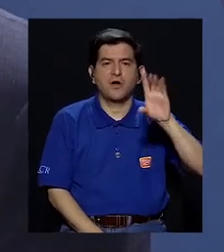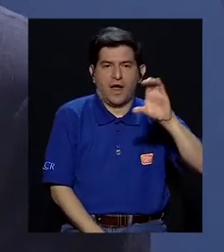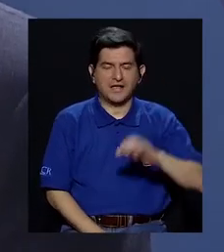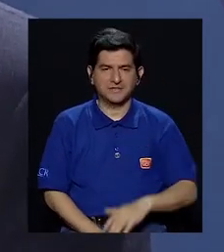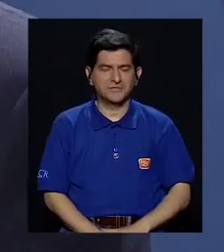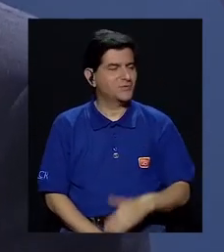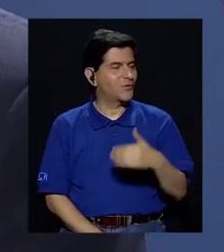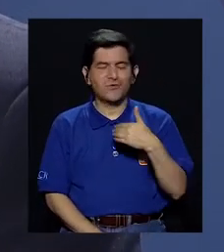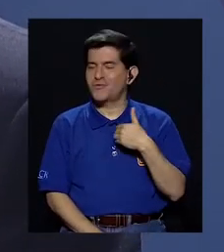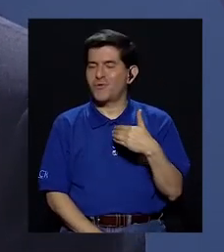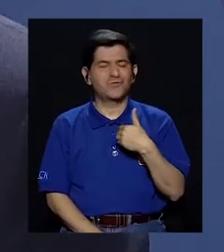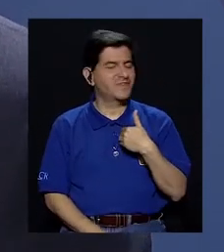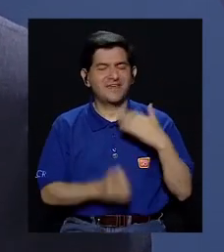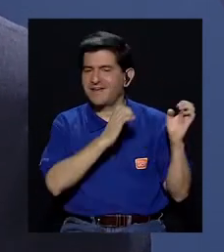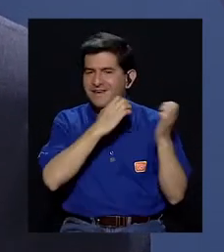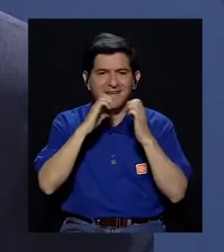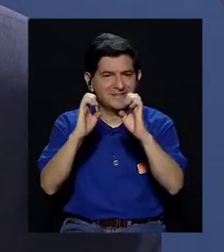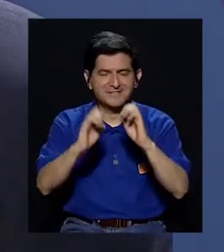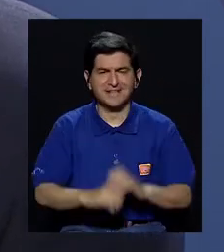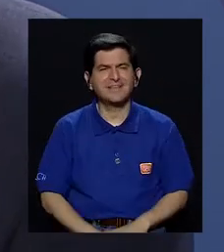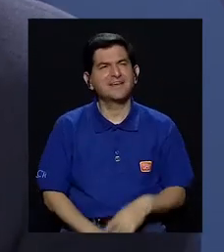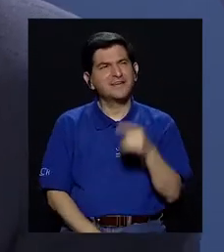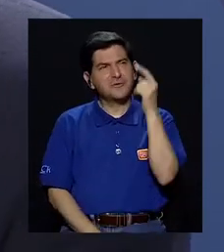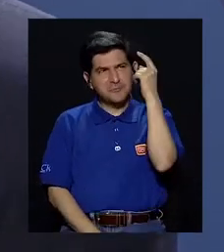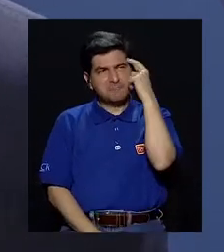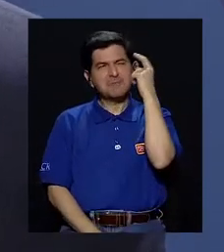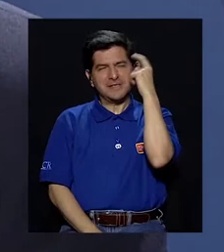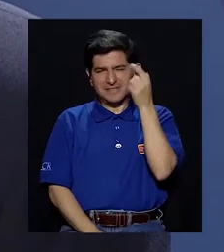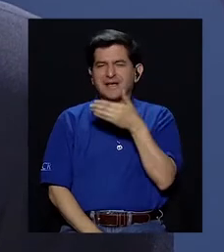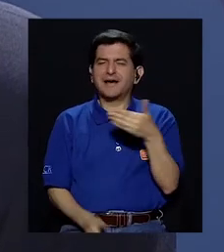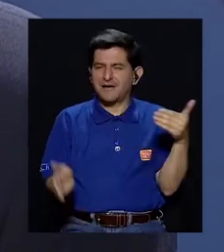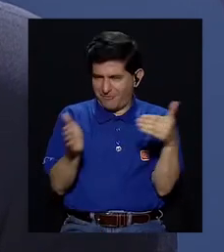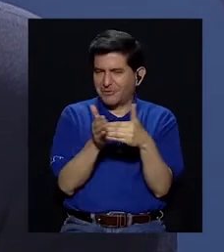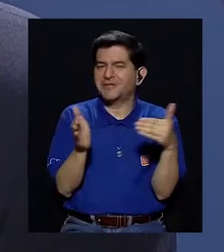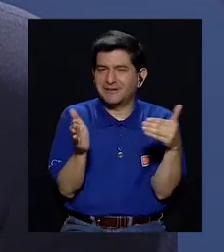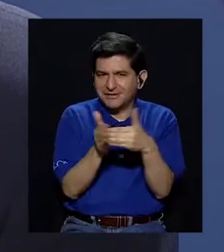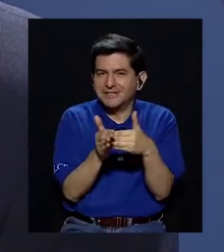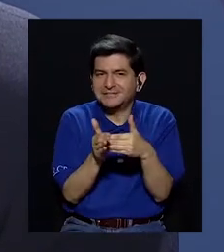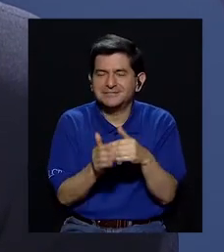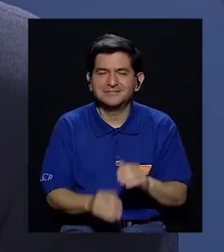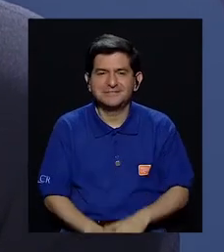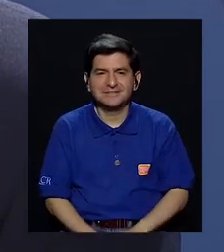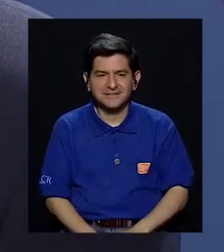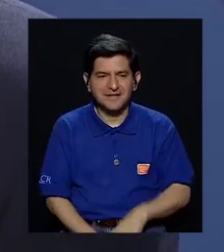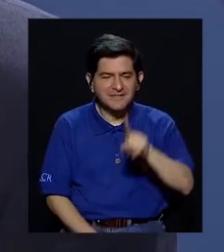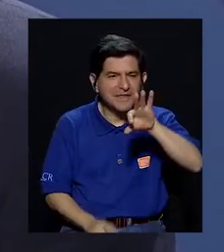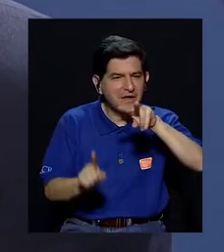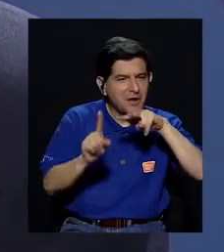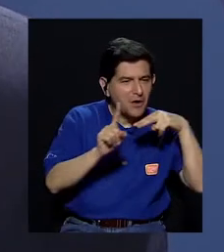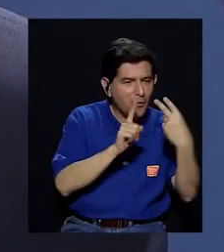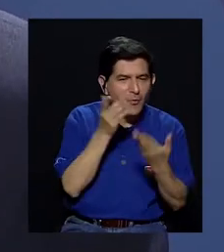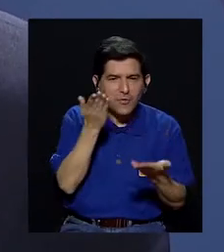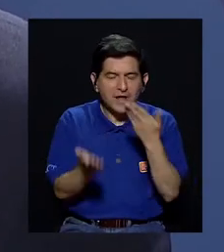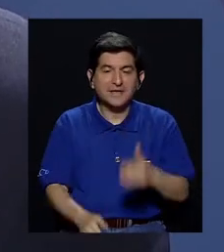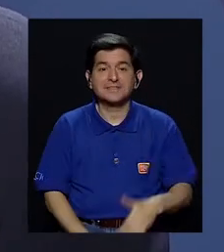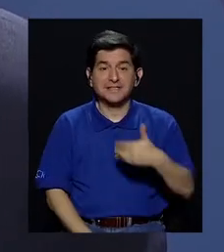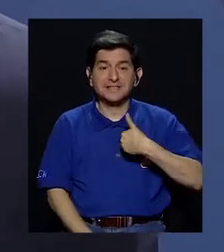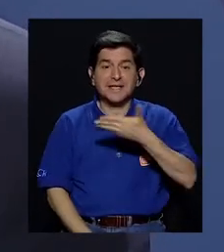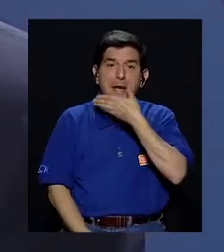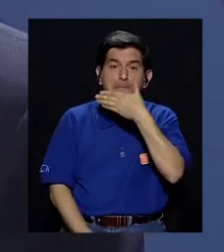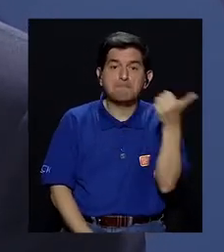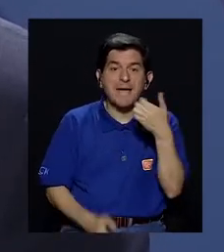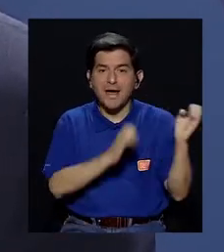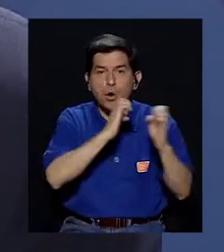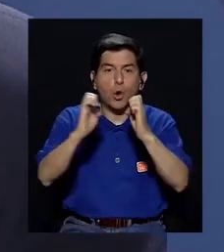digo castro no tiene estrategia hay que pensarlo dos veces porque realmente desde cierto punto de vista podría tener la mejor